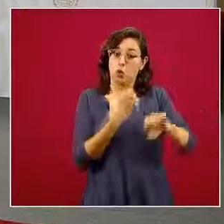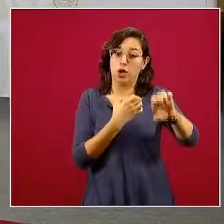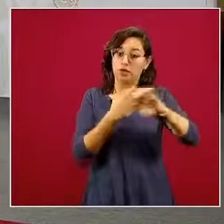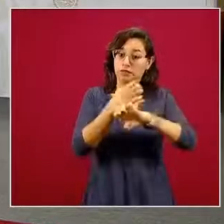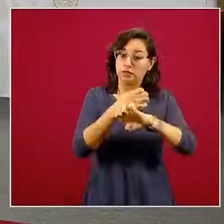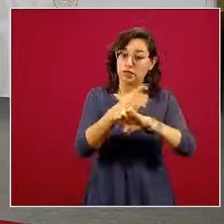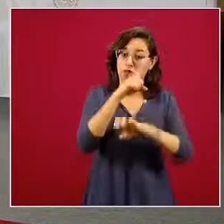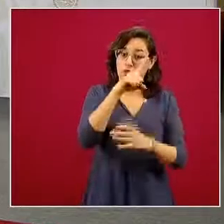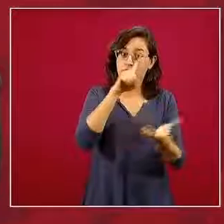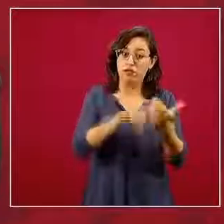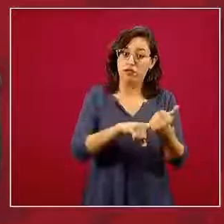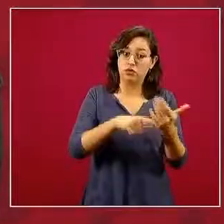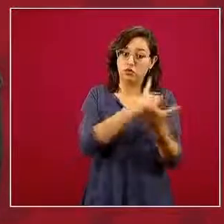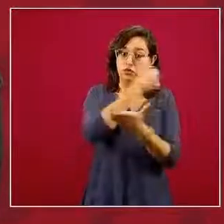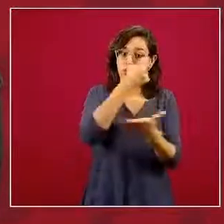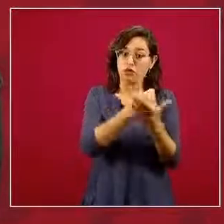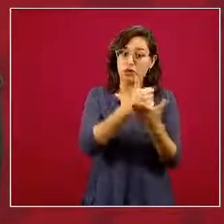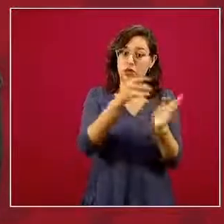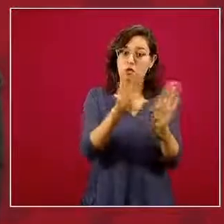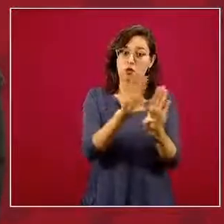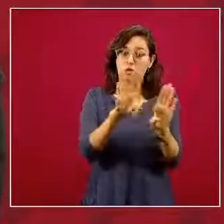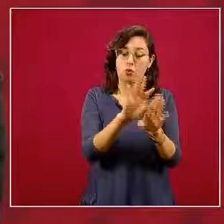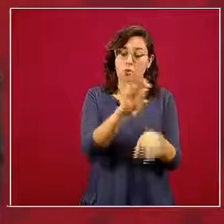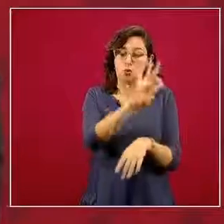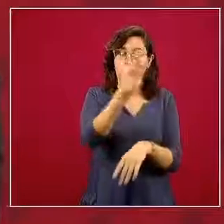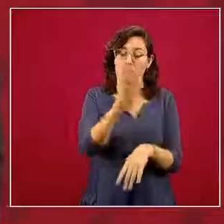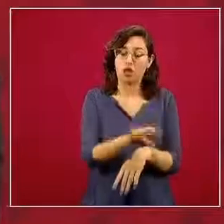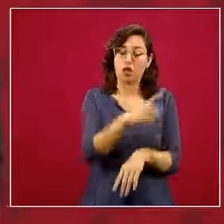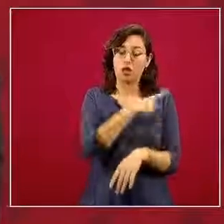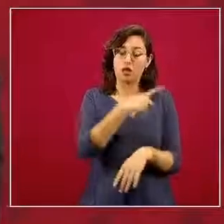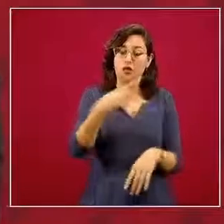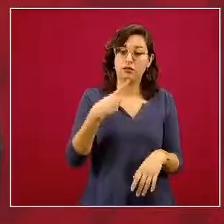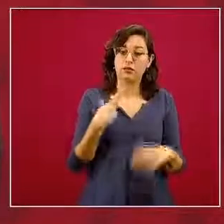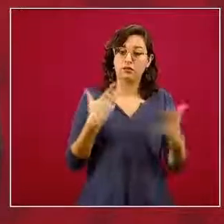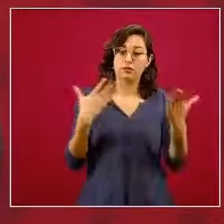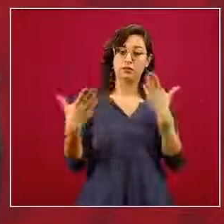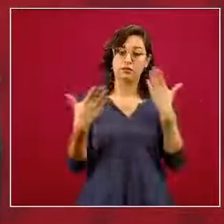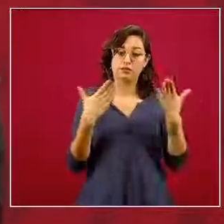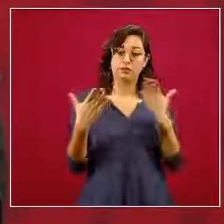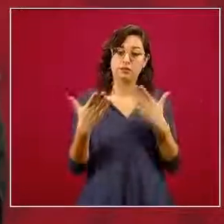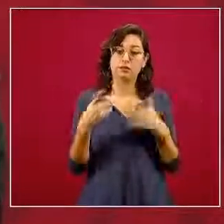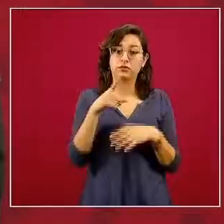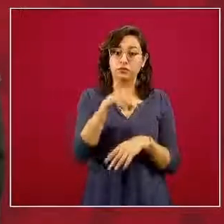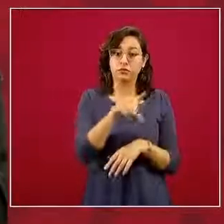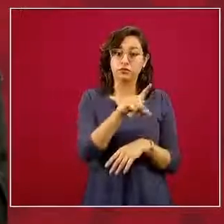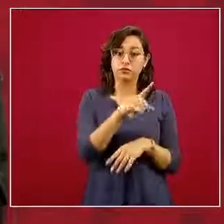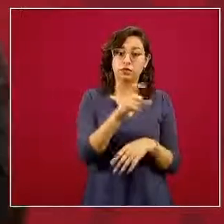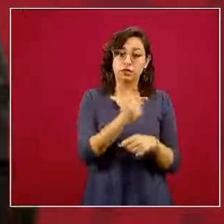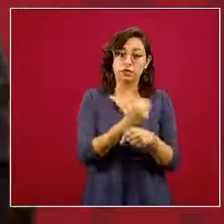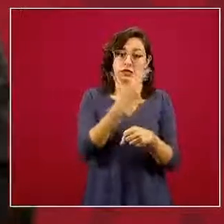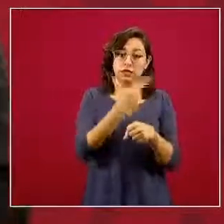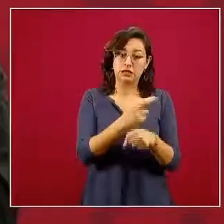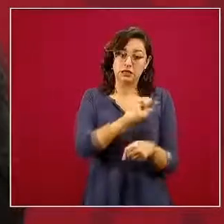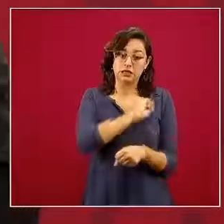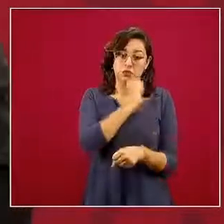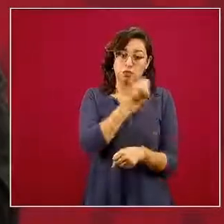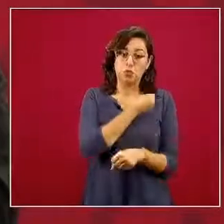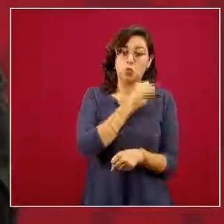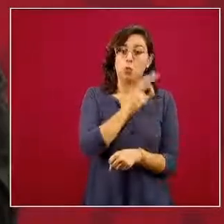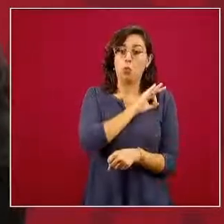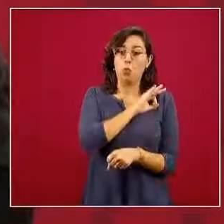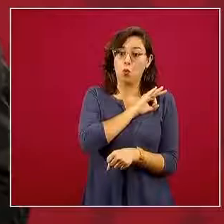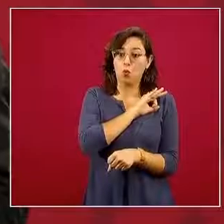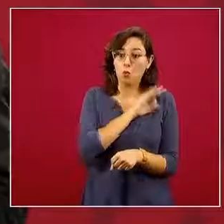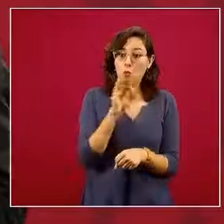la ciudad, cómo se encuentra este porcentaje. Entonces habría que ver específicamente cuando el secretario de Salud se refiere a que pueden ya estar a un